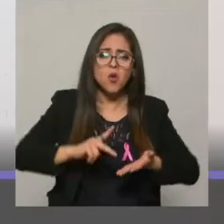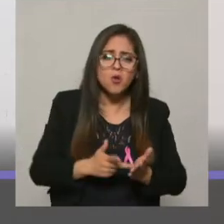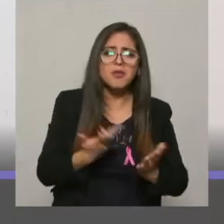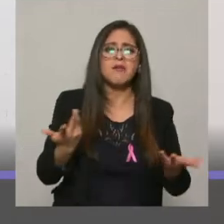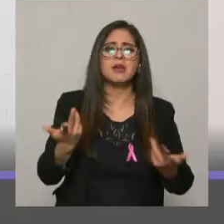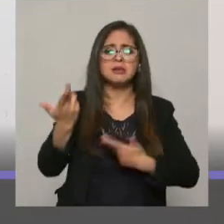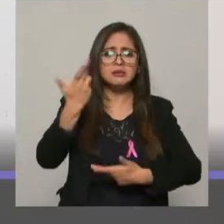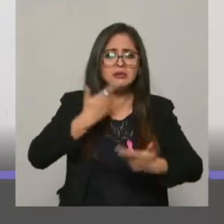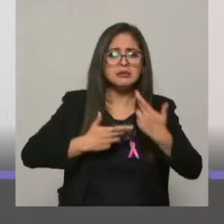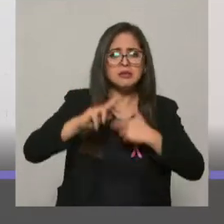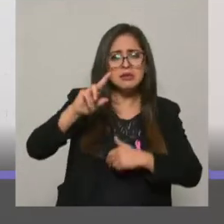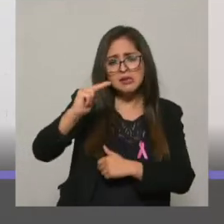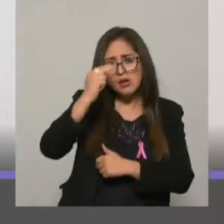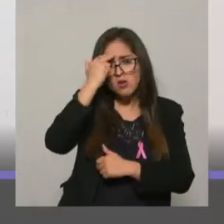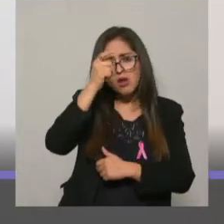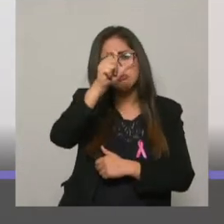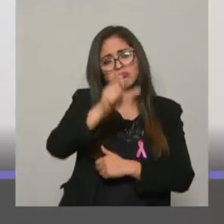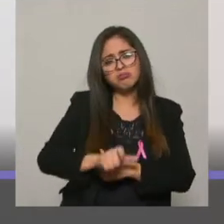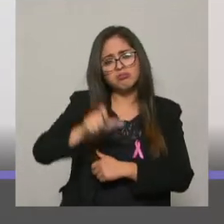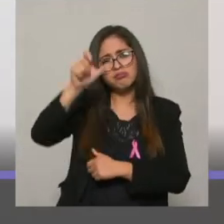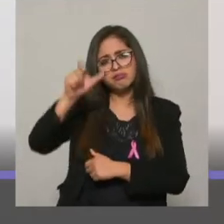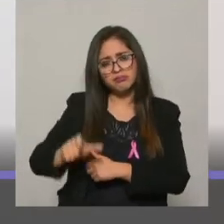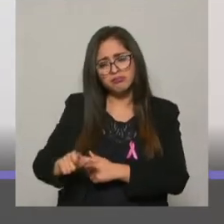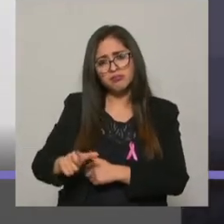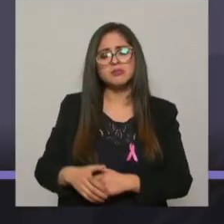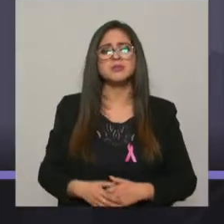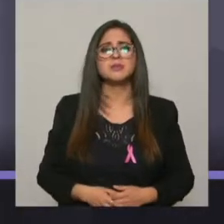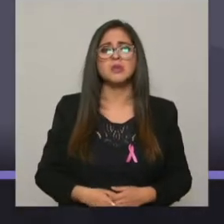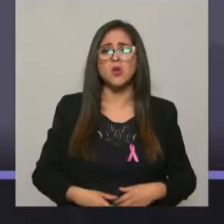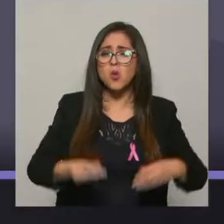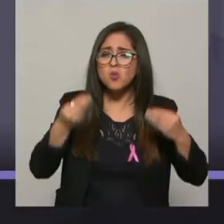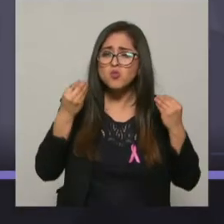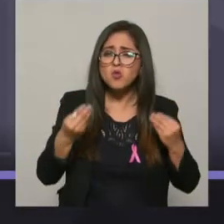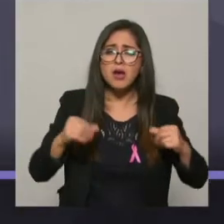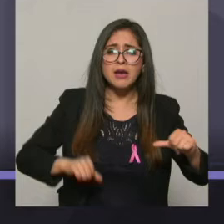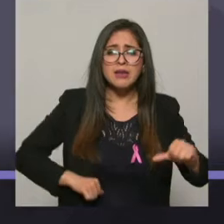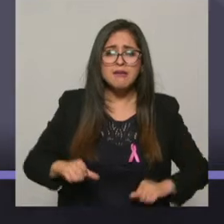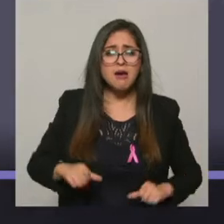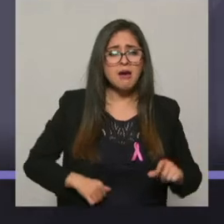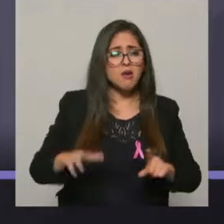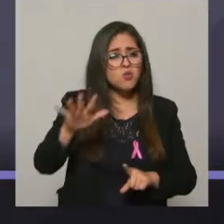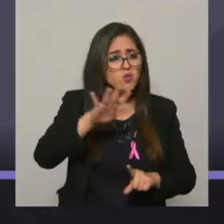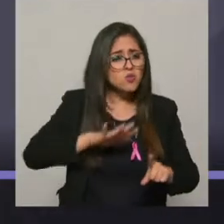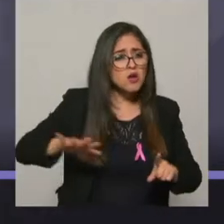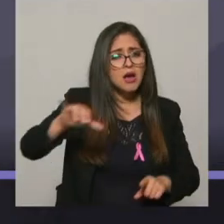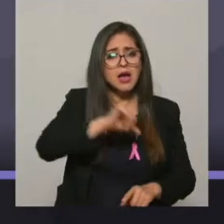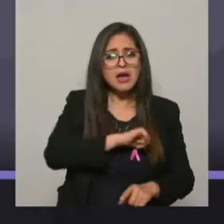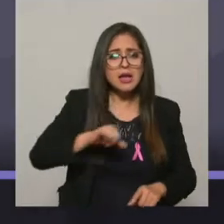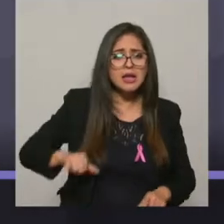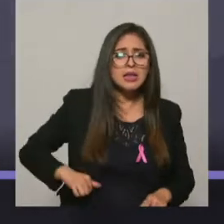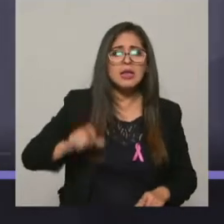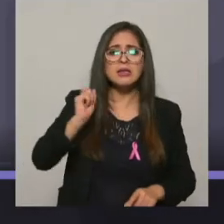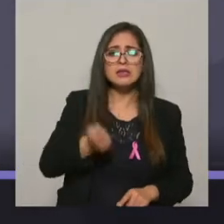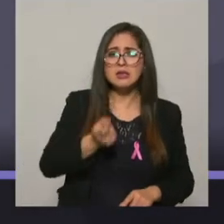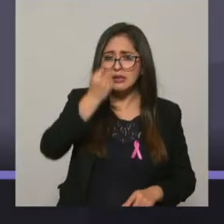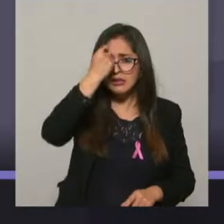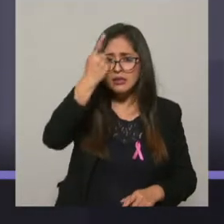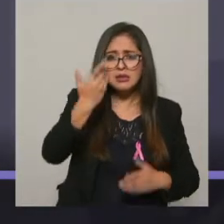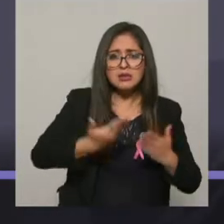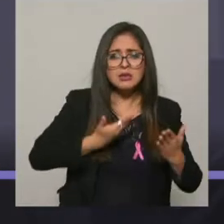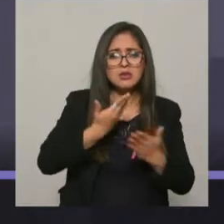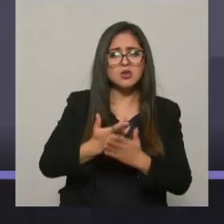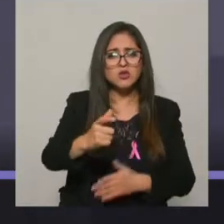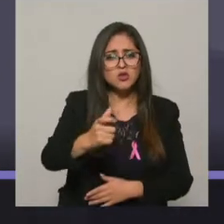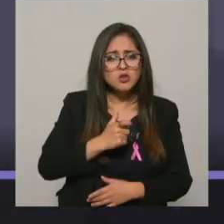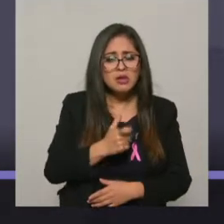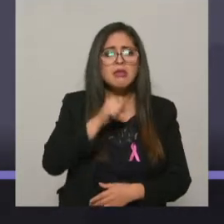Rememorar. Entonces tenemos, además de muchas actividades por todas las alcaldías e iniciativas en Xochimilco, también está La Llorona